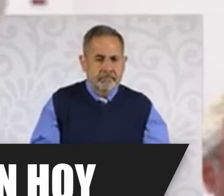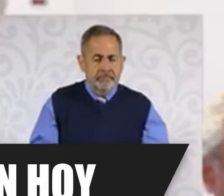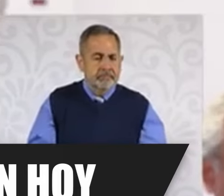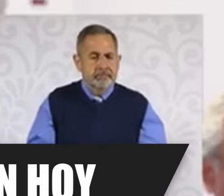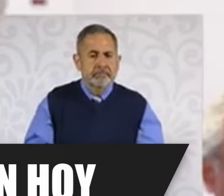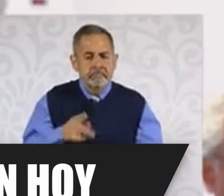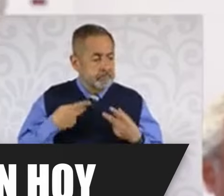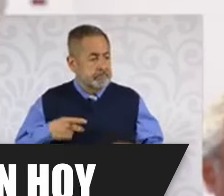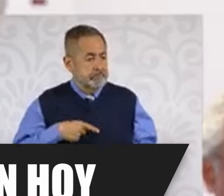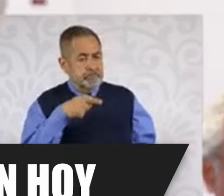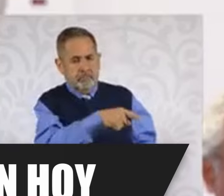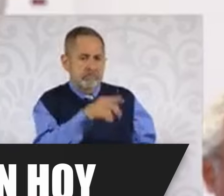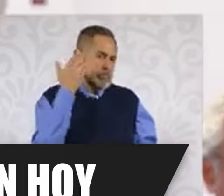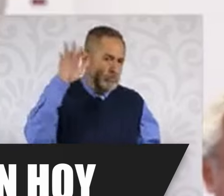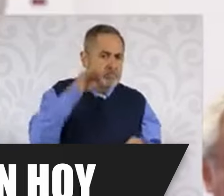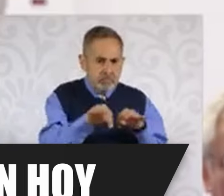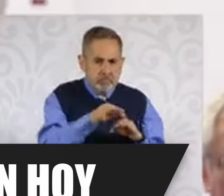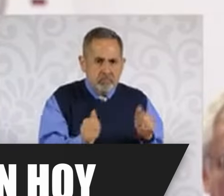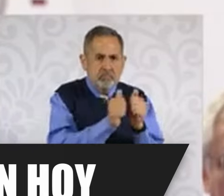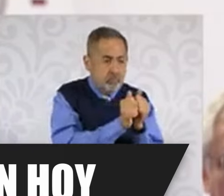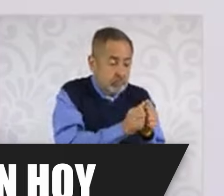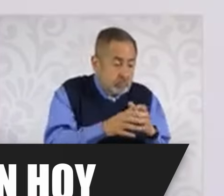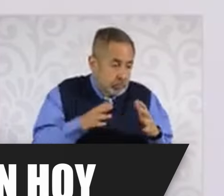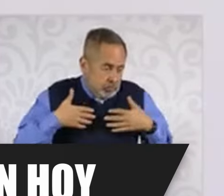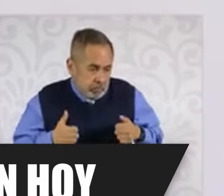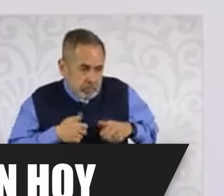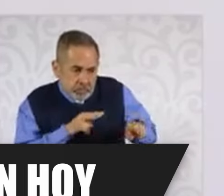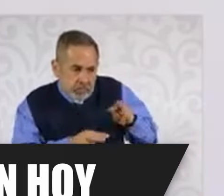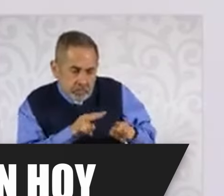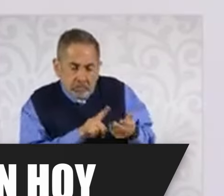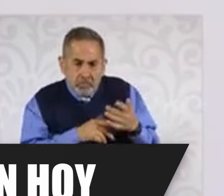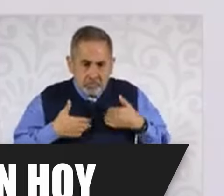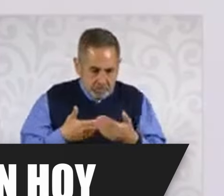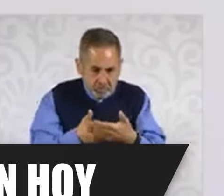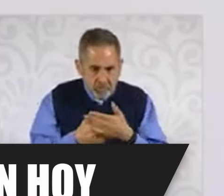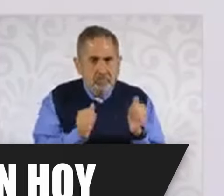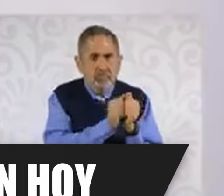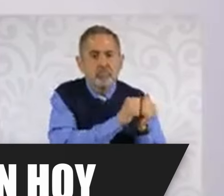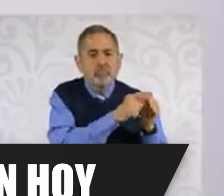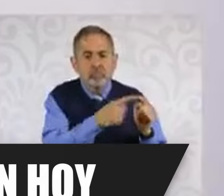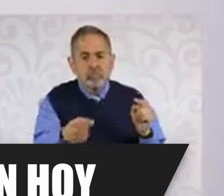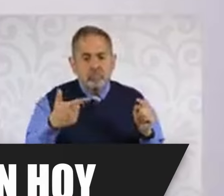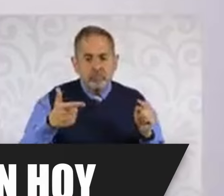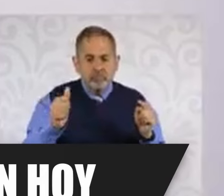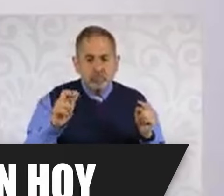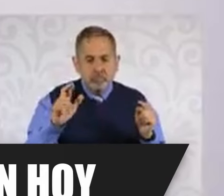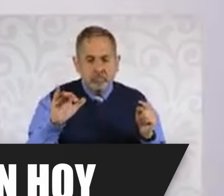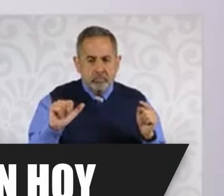es una persona que colaboró con, por lo que entiendo de las notas, con García Luna,